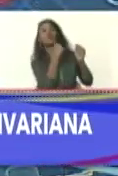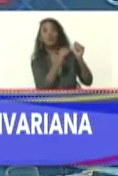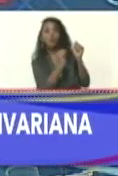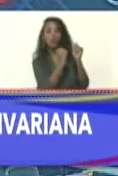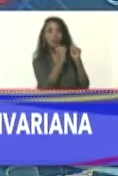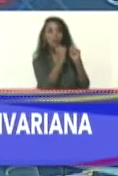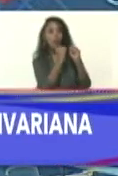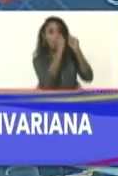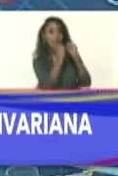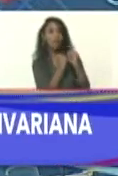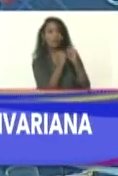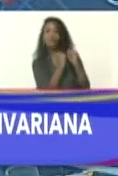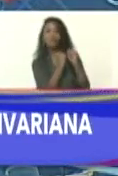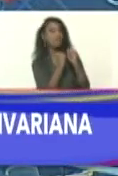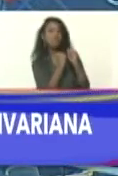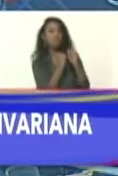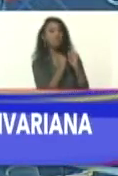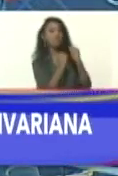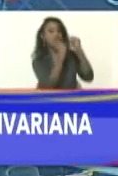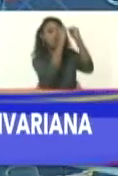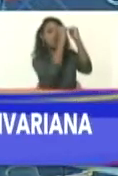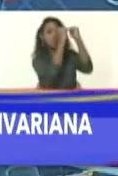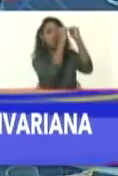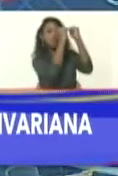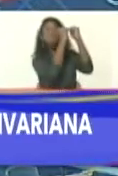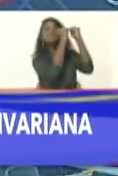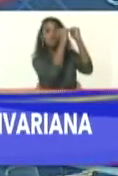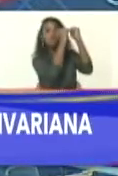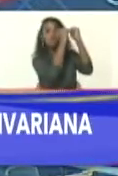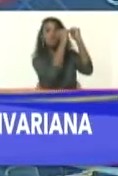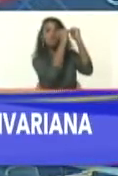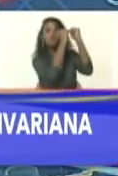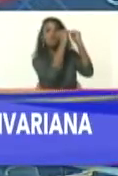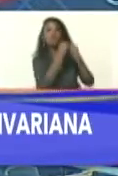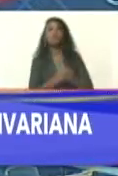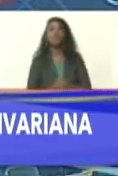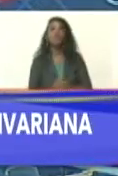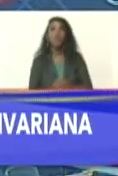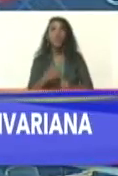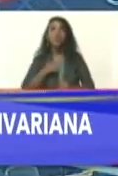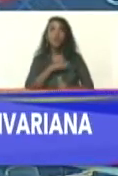No, nadie puede bajar la guardia aquí. Esa es nuestra labor.